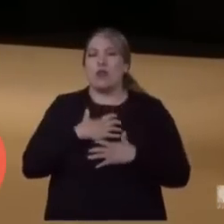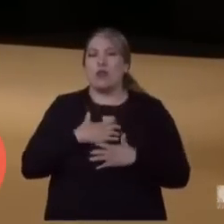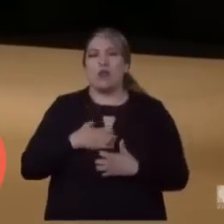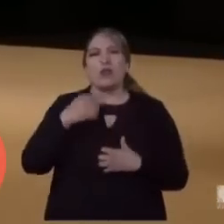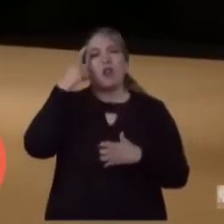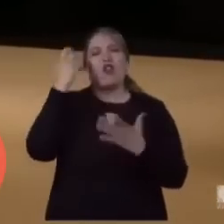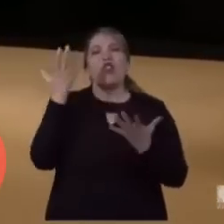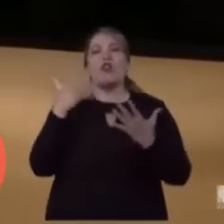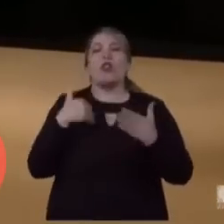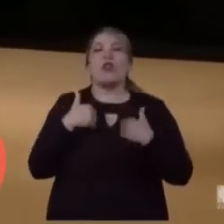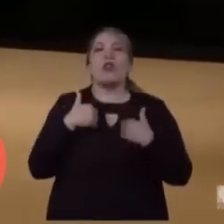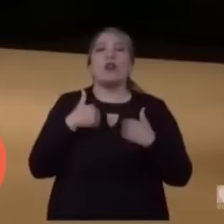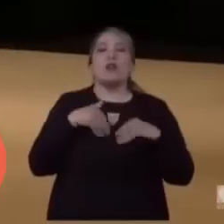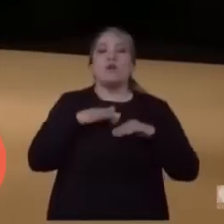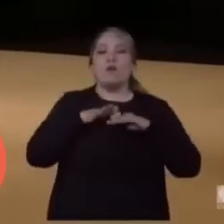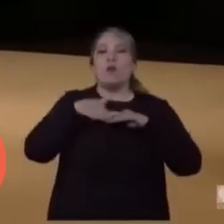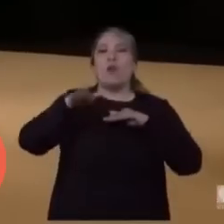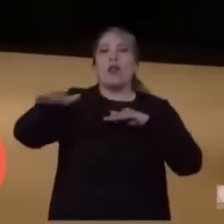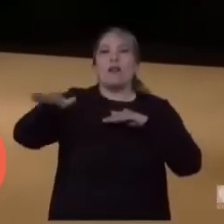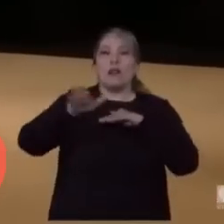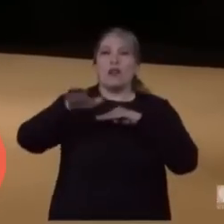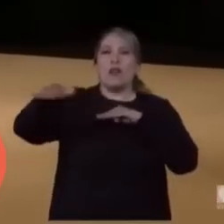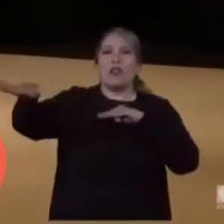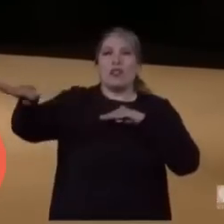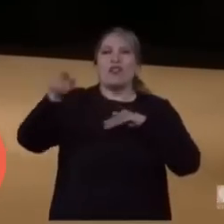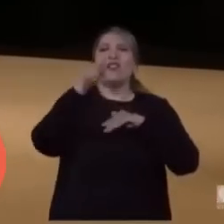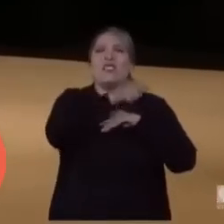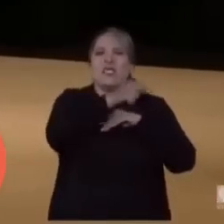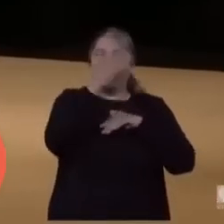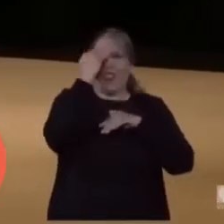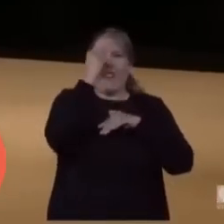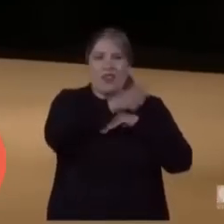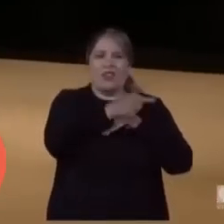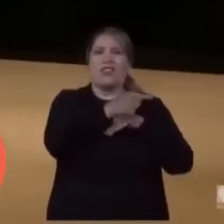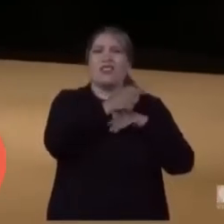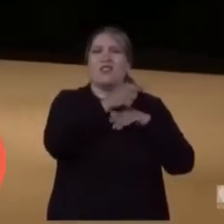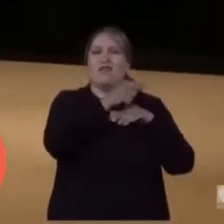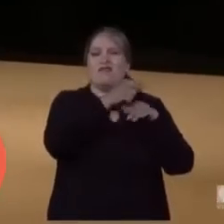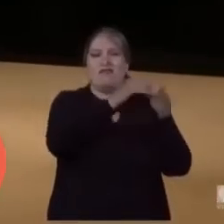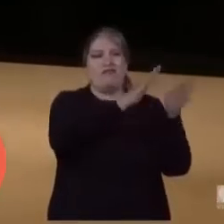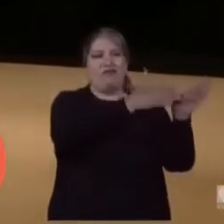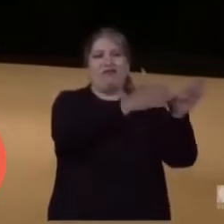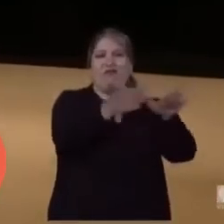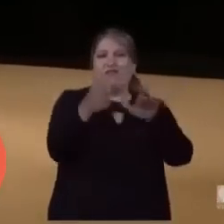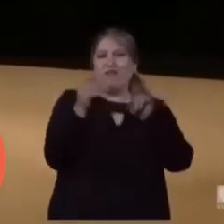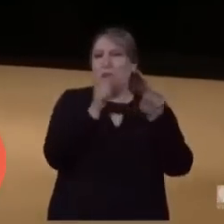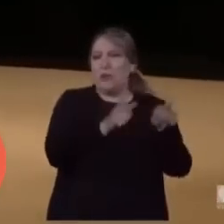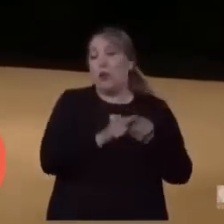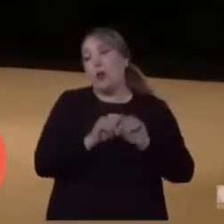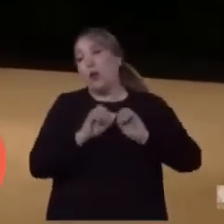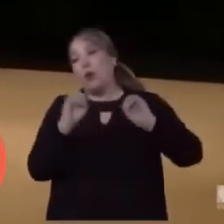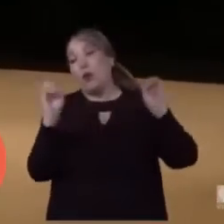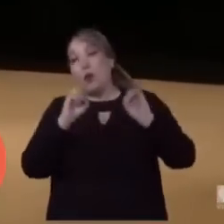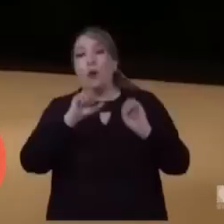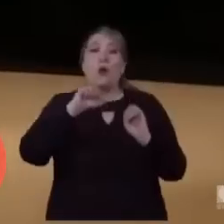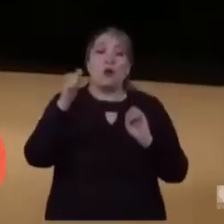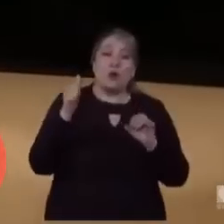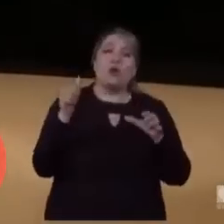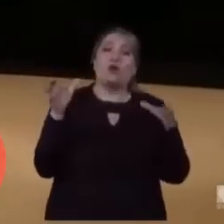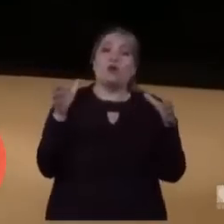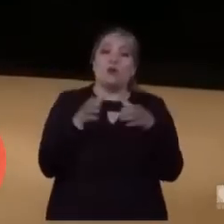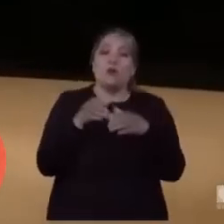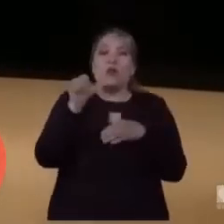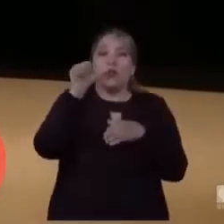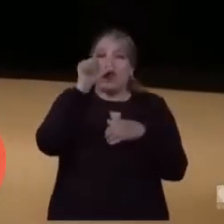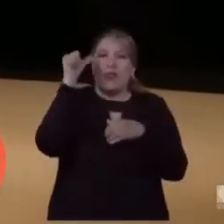esteros de Buenaventura después de la masacre de los jóvenes de Punta del Este, o haber acompañado en el retorno a